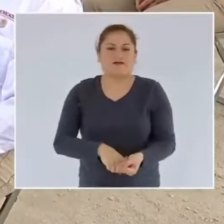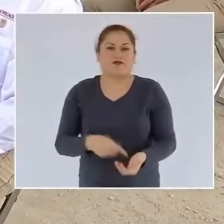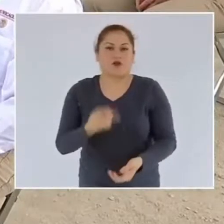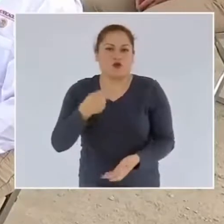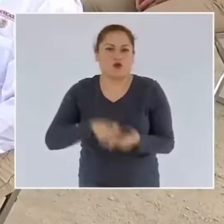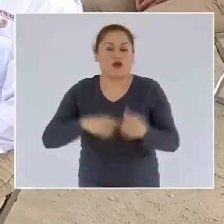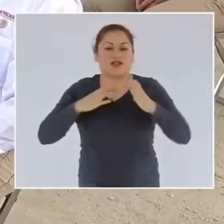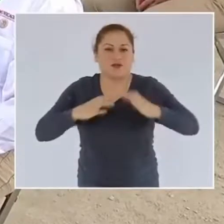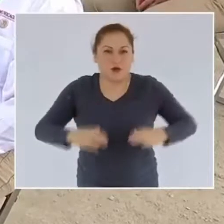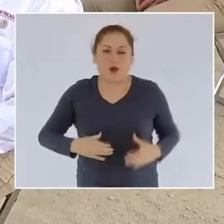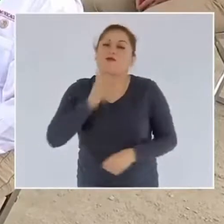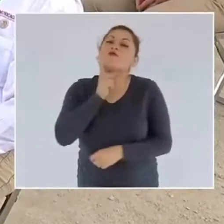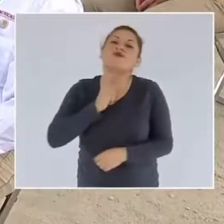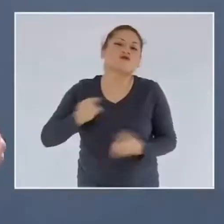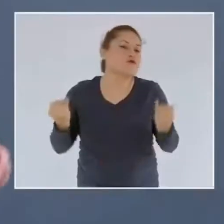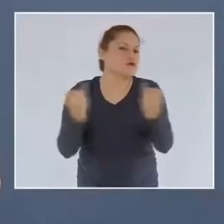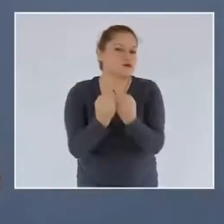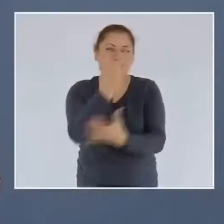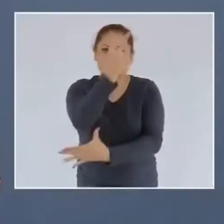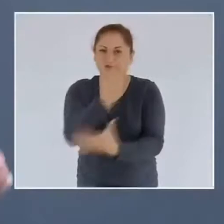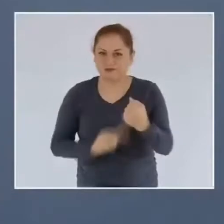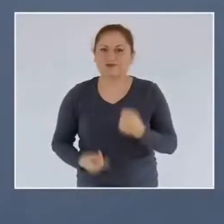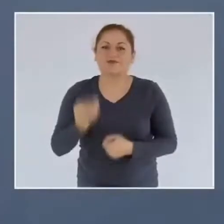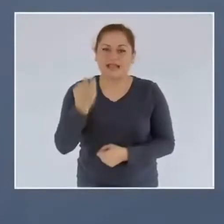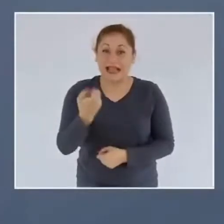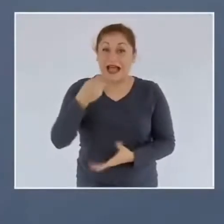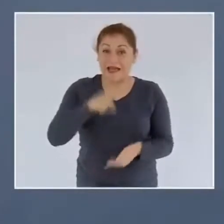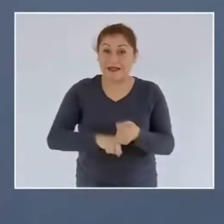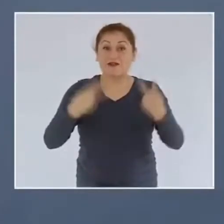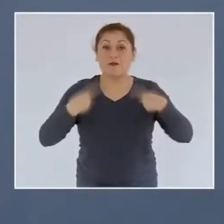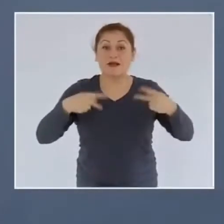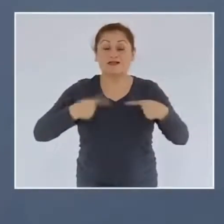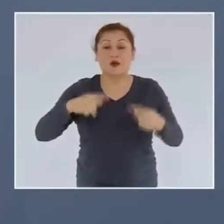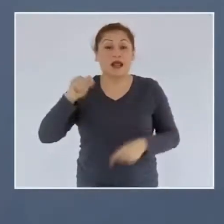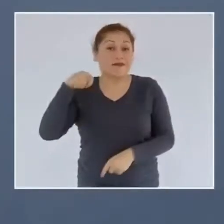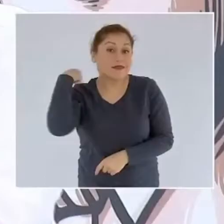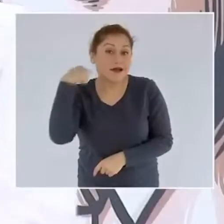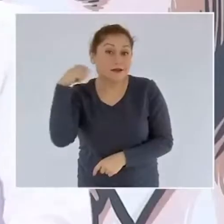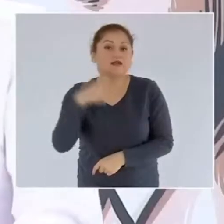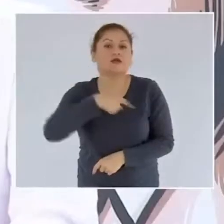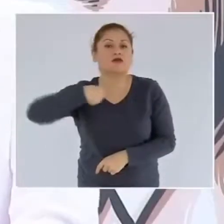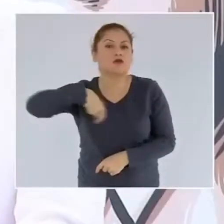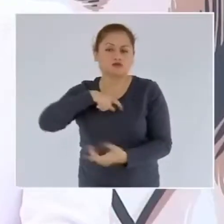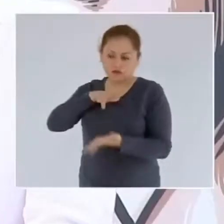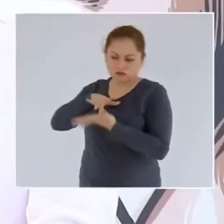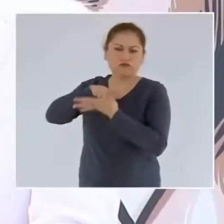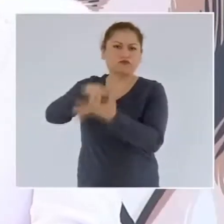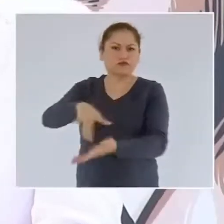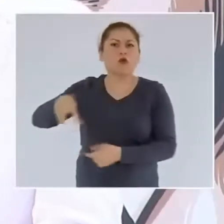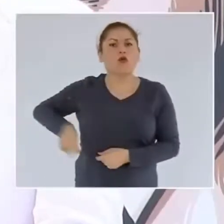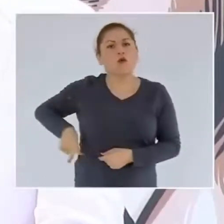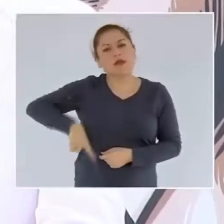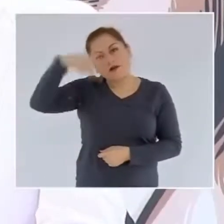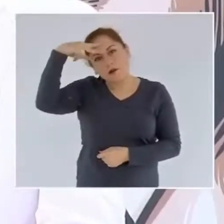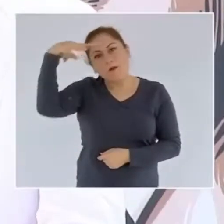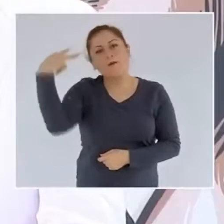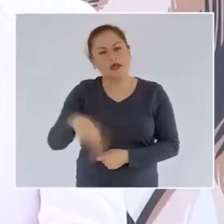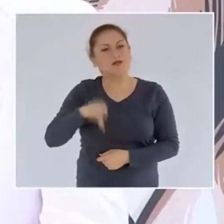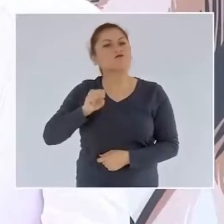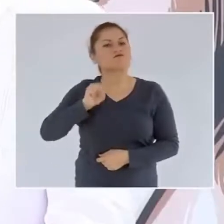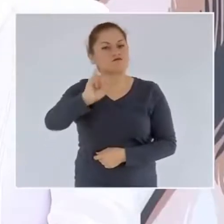venas, es como Tabasco, los tabasqueños, acompañamos y respaldamos al gobierno de México. Hoy